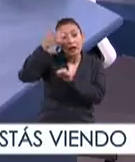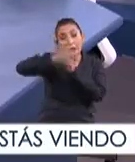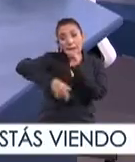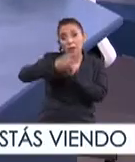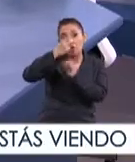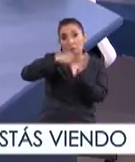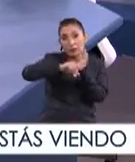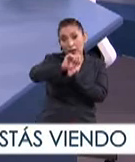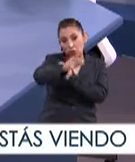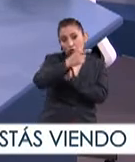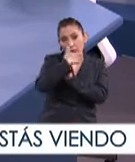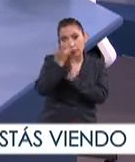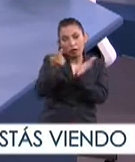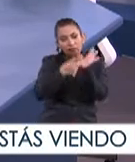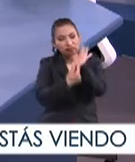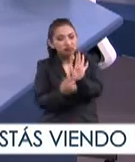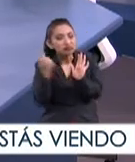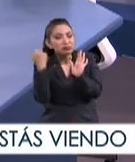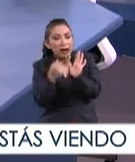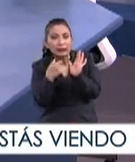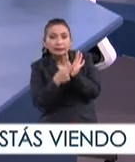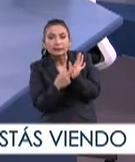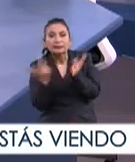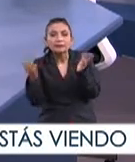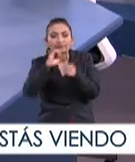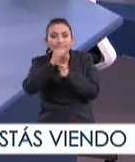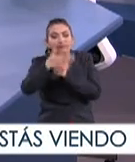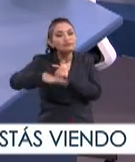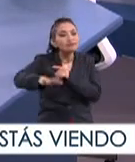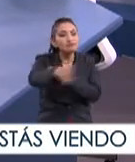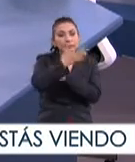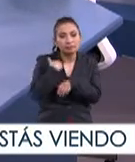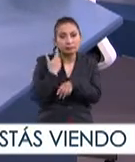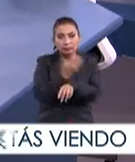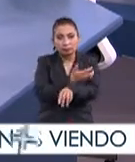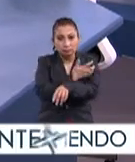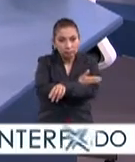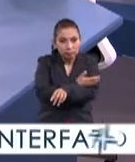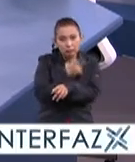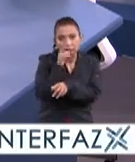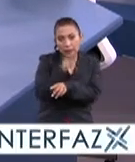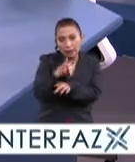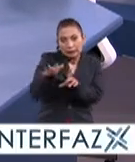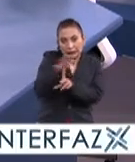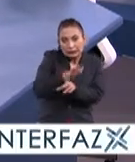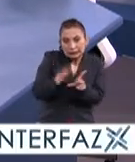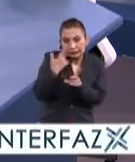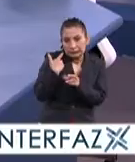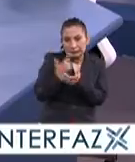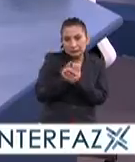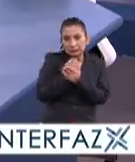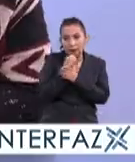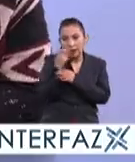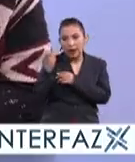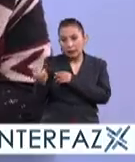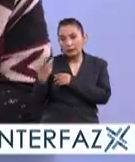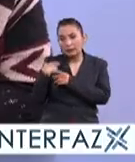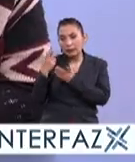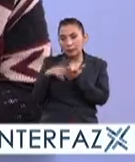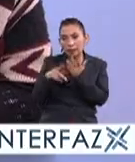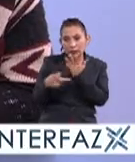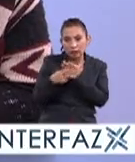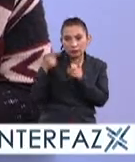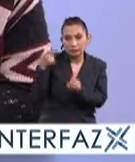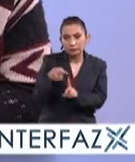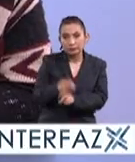para 2021, que nos hable un poco de la situación de la compañía en este contexto también y con este proyecto